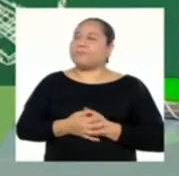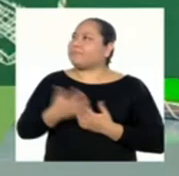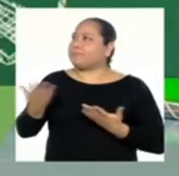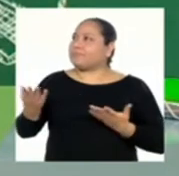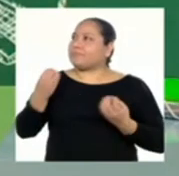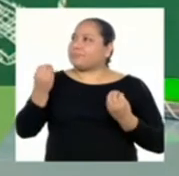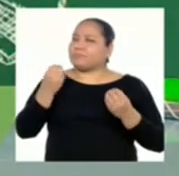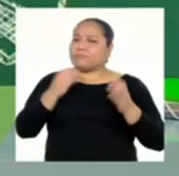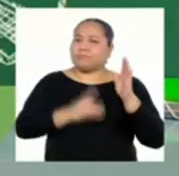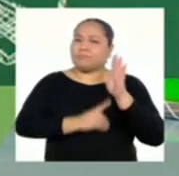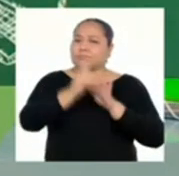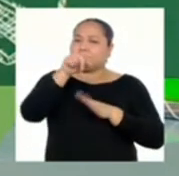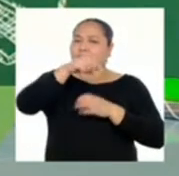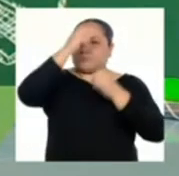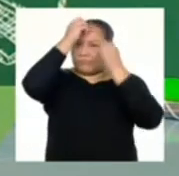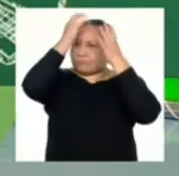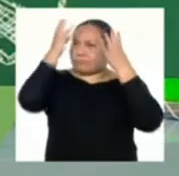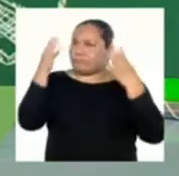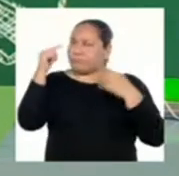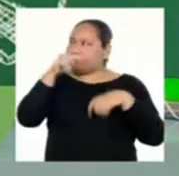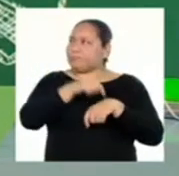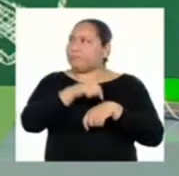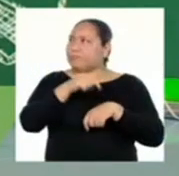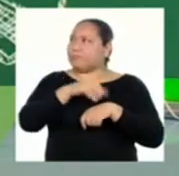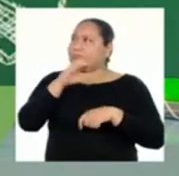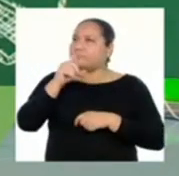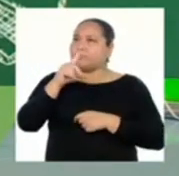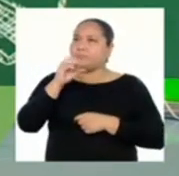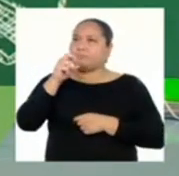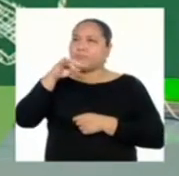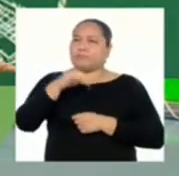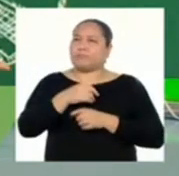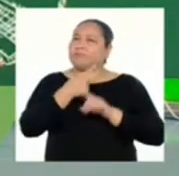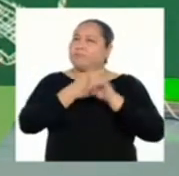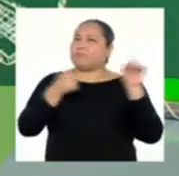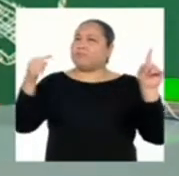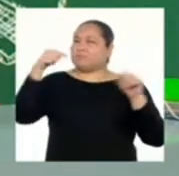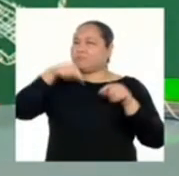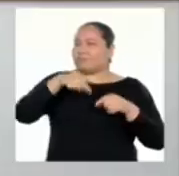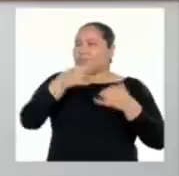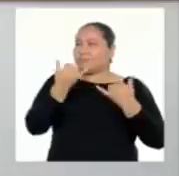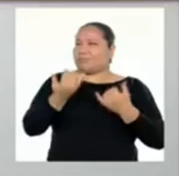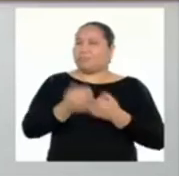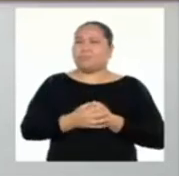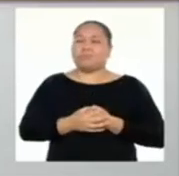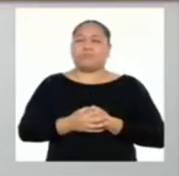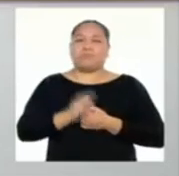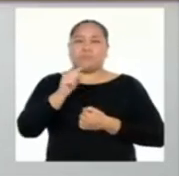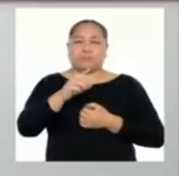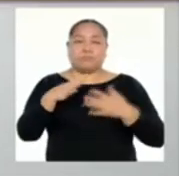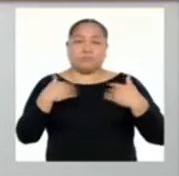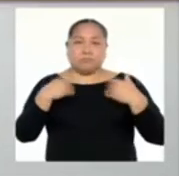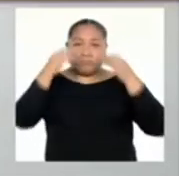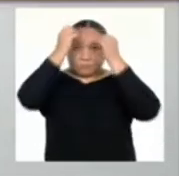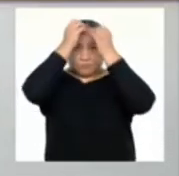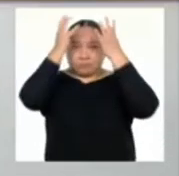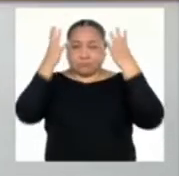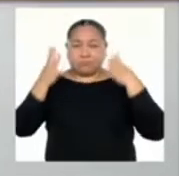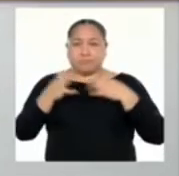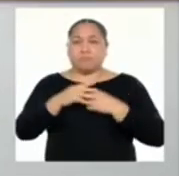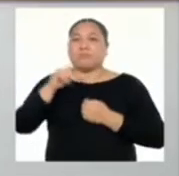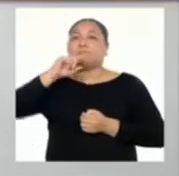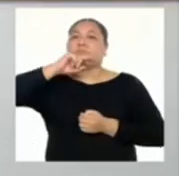¿Y cómo se desarrolla el matrimonio en la época colonial? Seguro era muy distinto a esta época. Para contraer